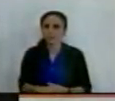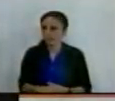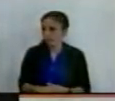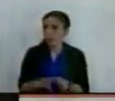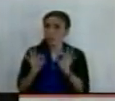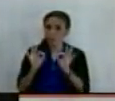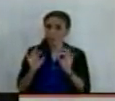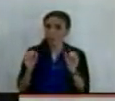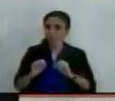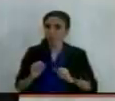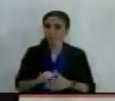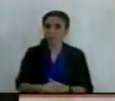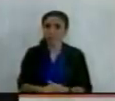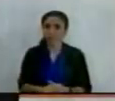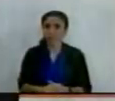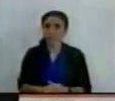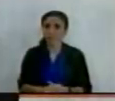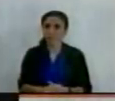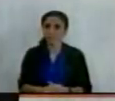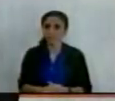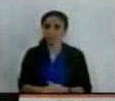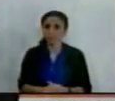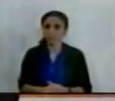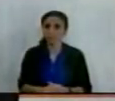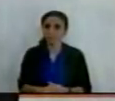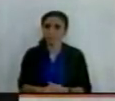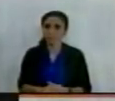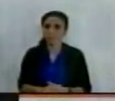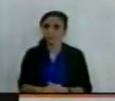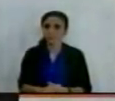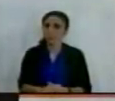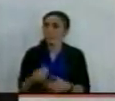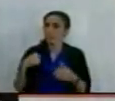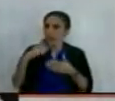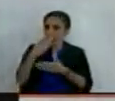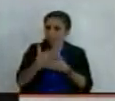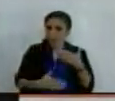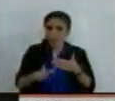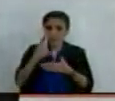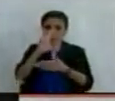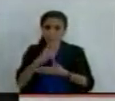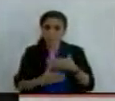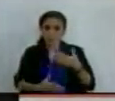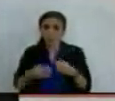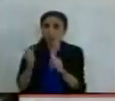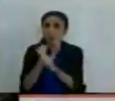cual tal cual y yo recibí mi lista